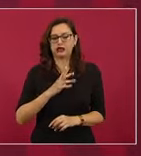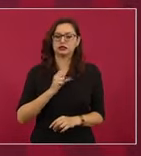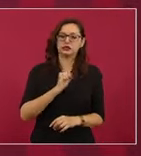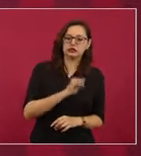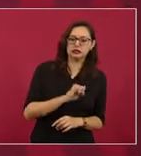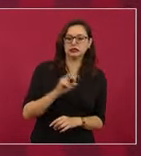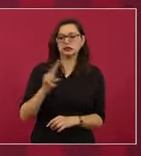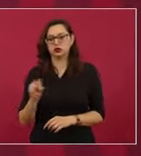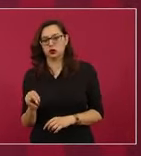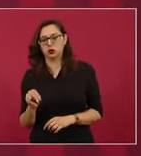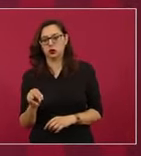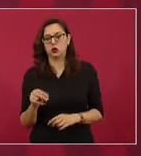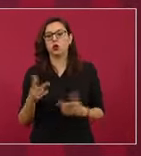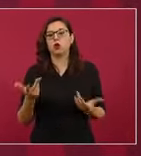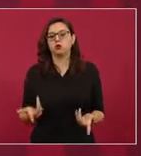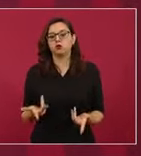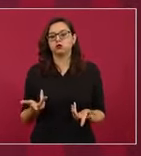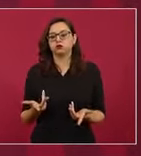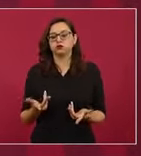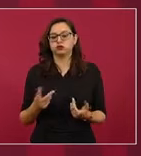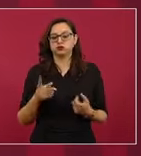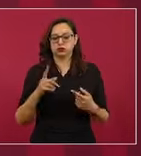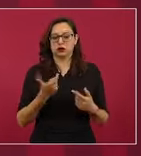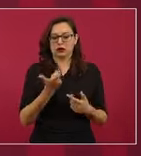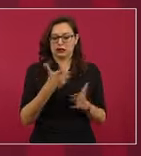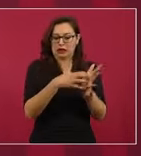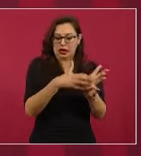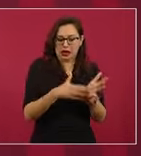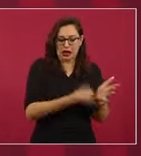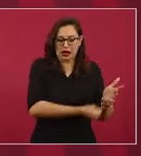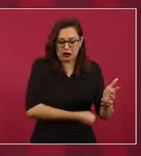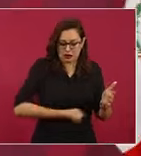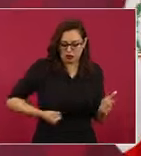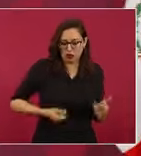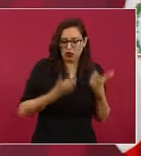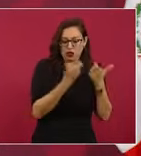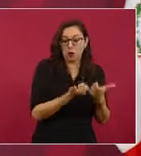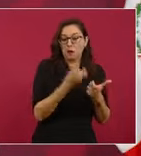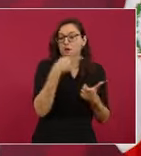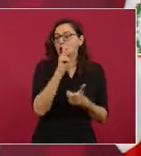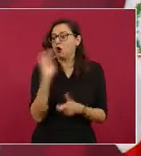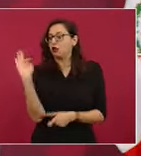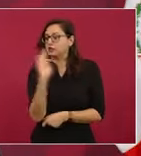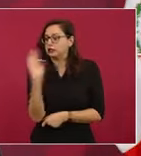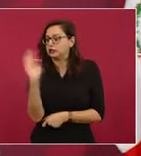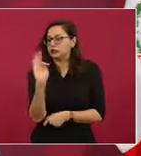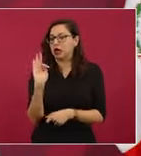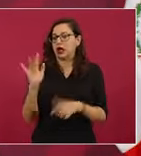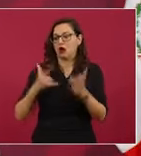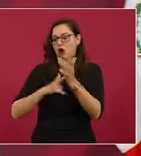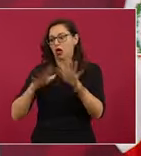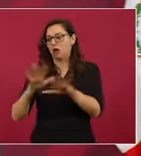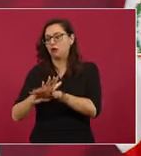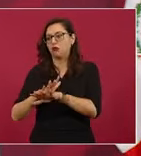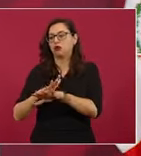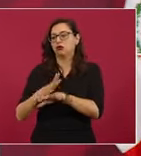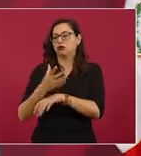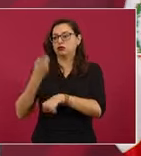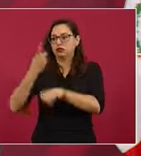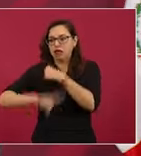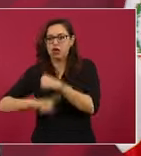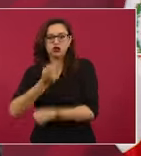con daños que se puedan causar por los cambios de horario.